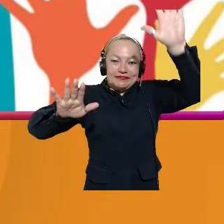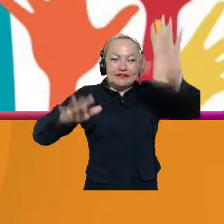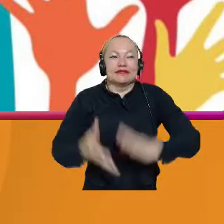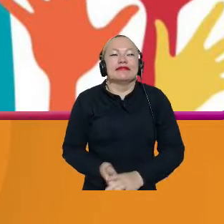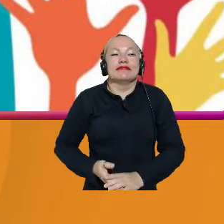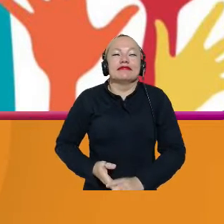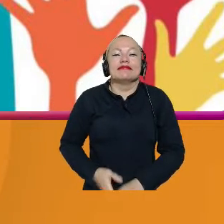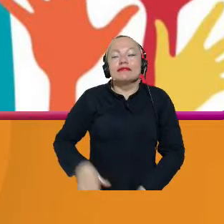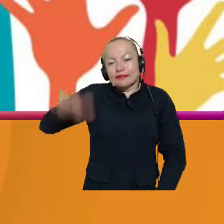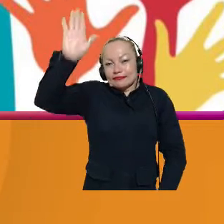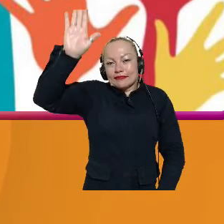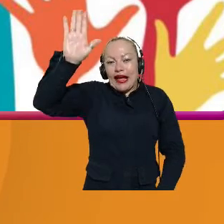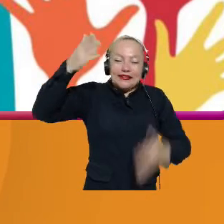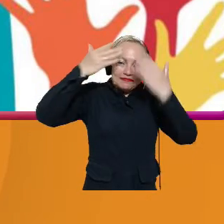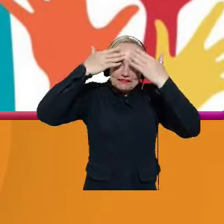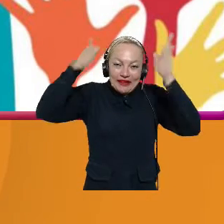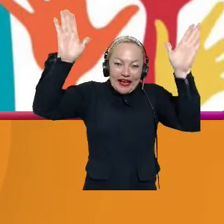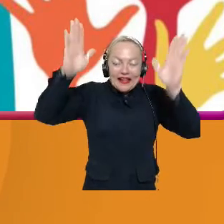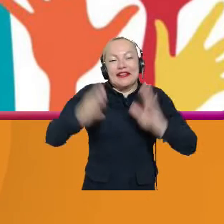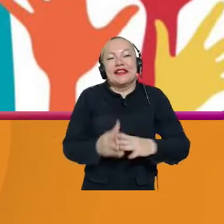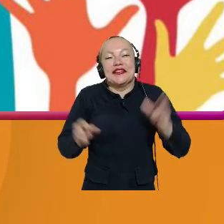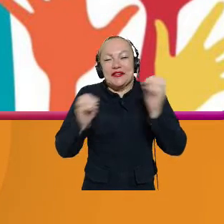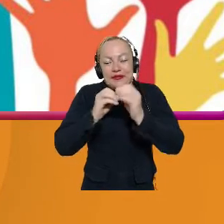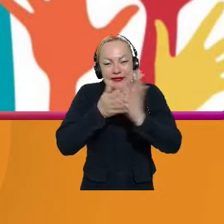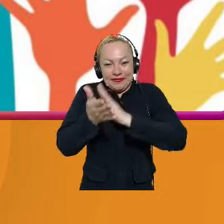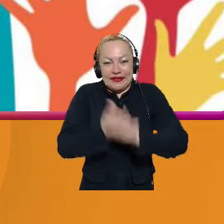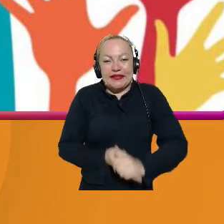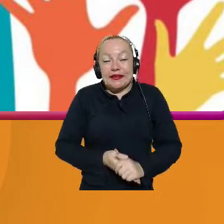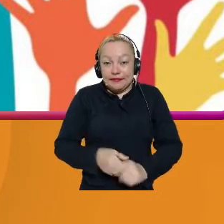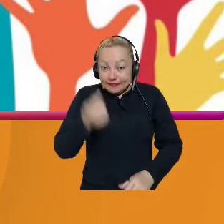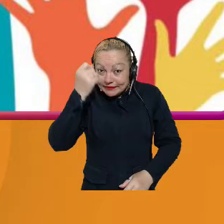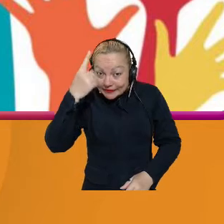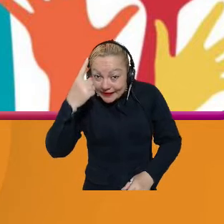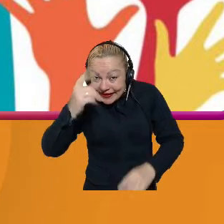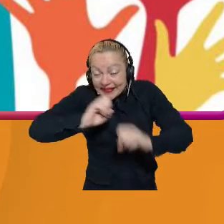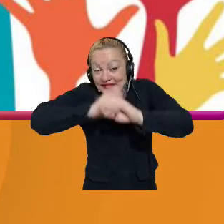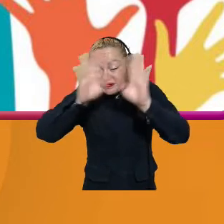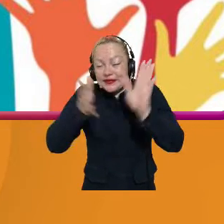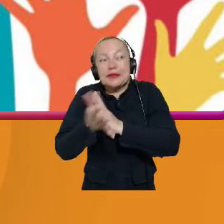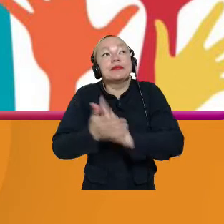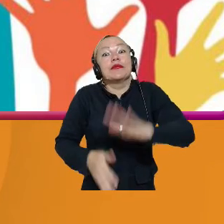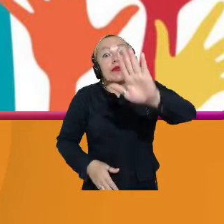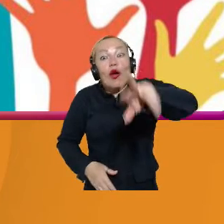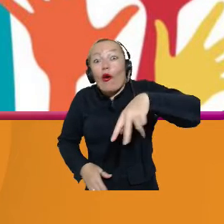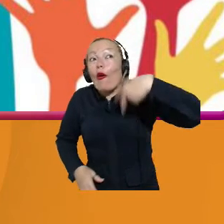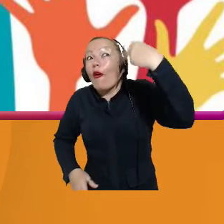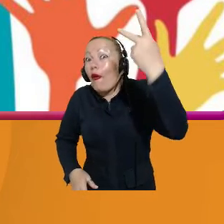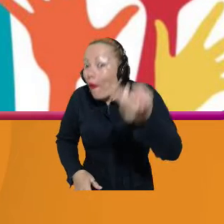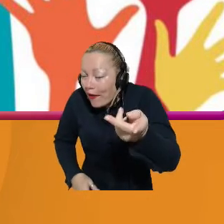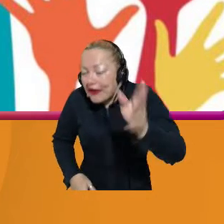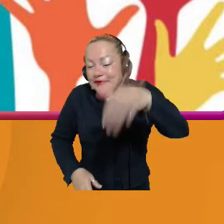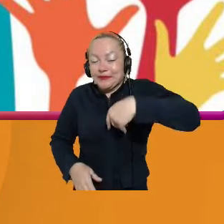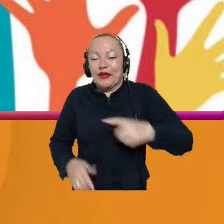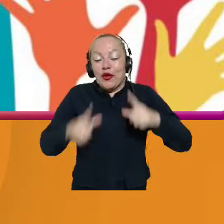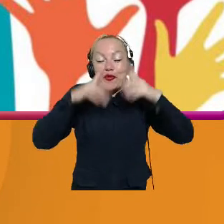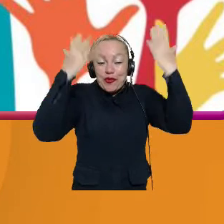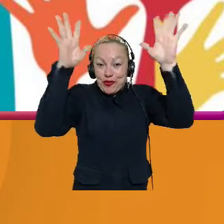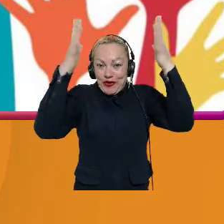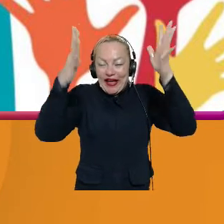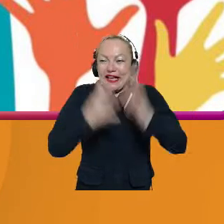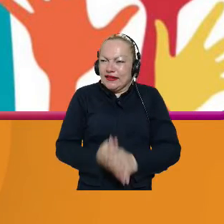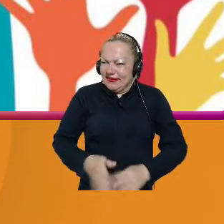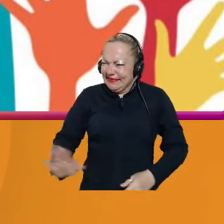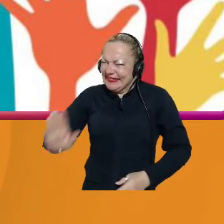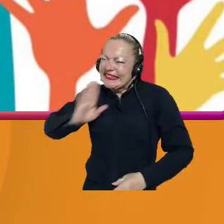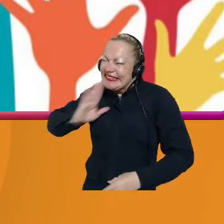Hay democracia. Eso, listo. Mano arriba. Muy bien, señores. Otra. Hoy hay un cumpleaños. ¿De